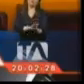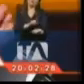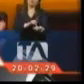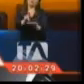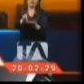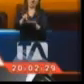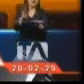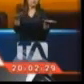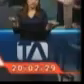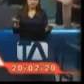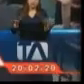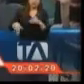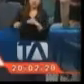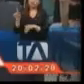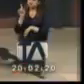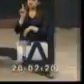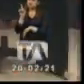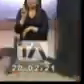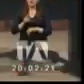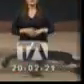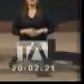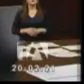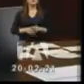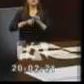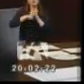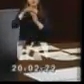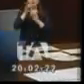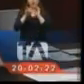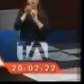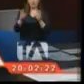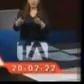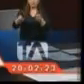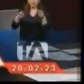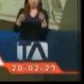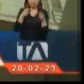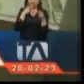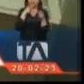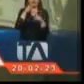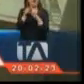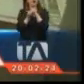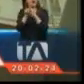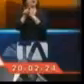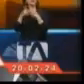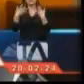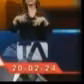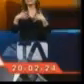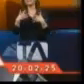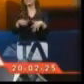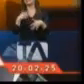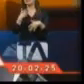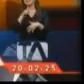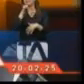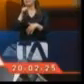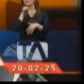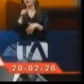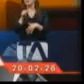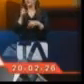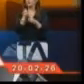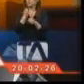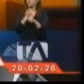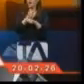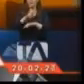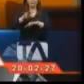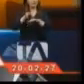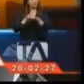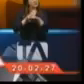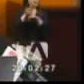que no haya ningún tipo de retraso. En base al informe de Contraloría, explica Martínez, este año todavía tienen un margen. Podemos operar con normalidad. Esos